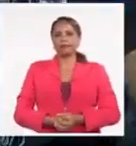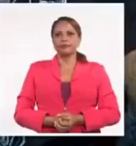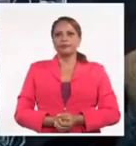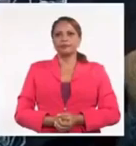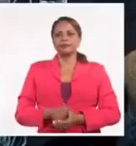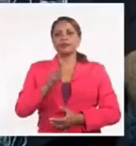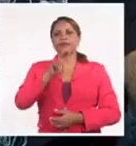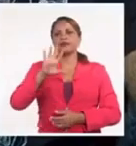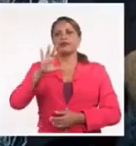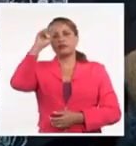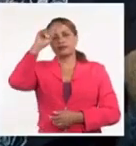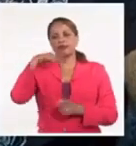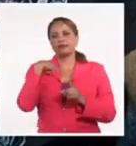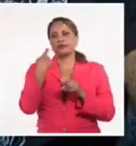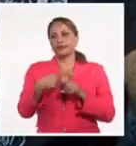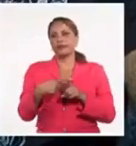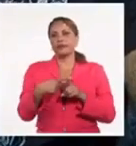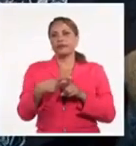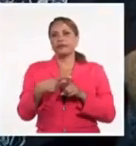25 de septiembre